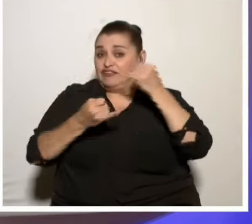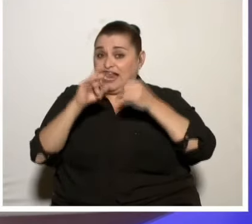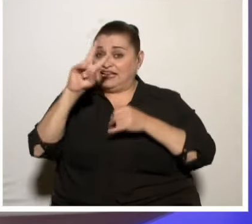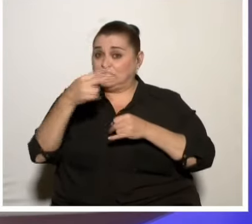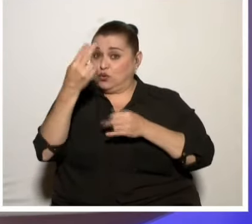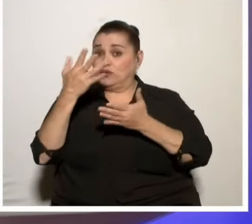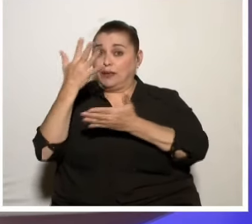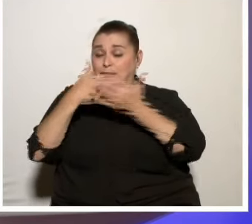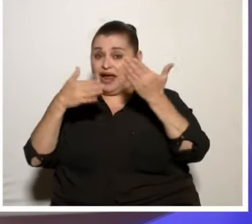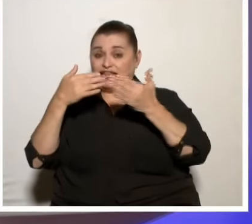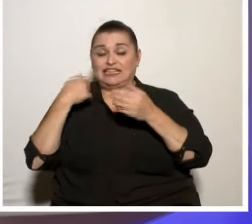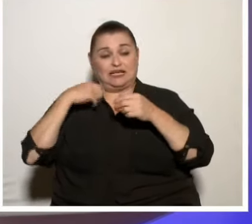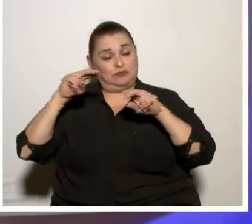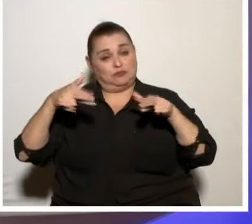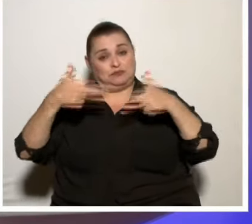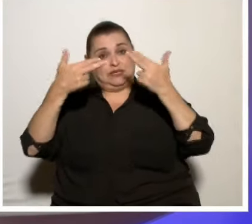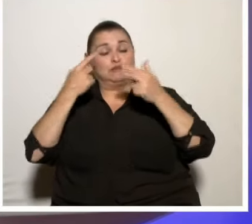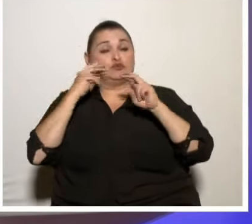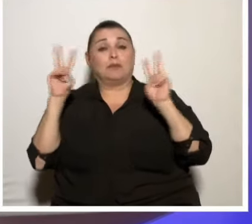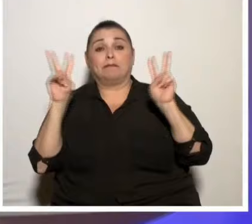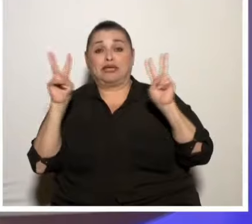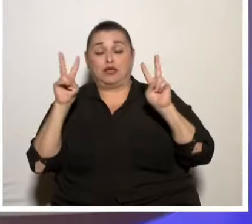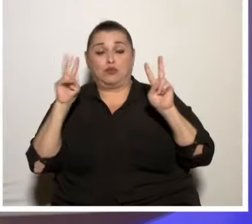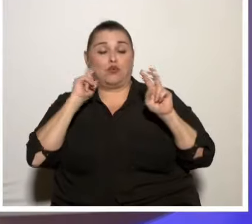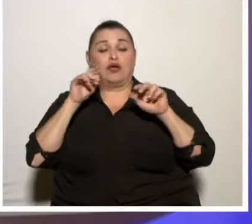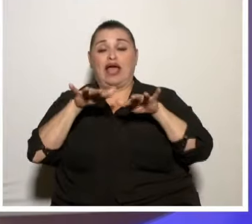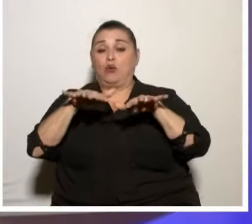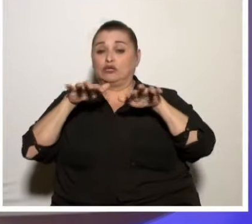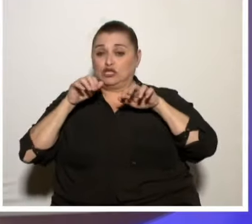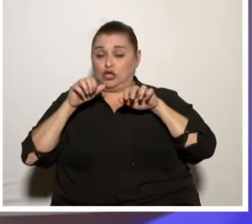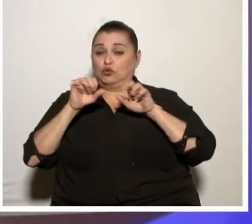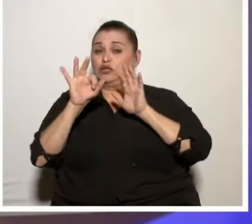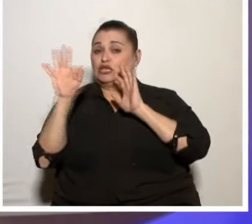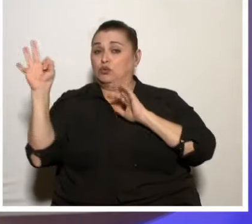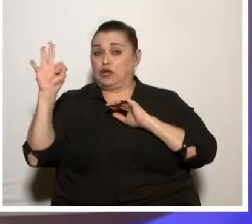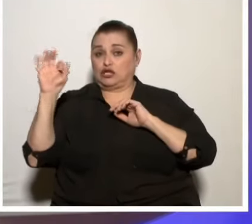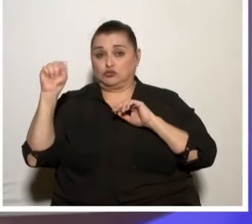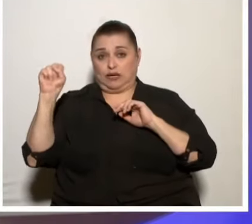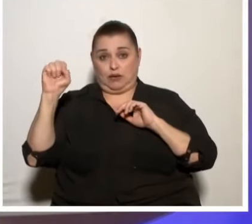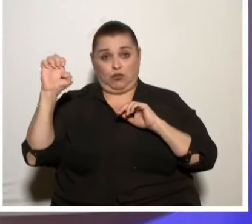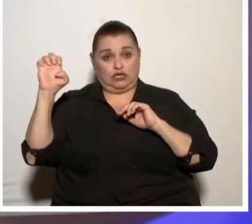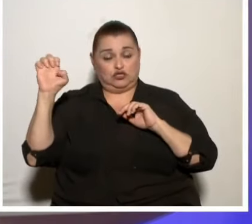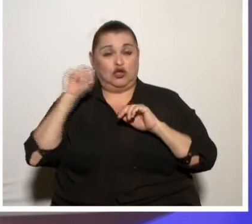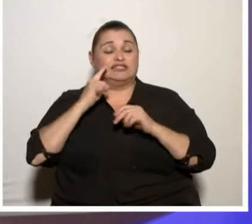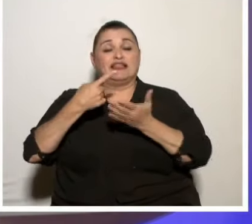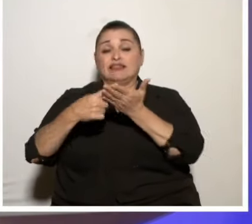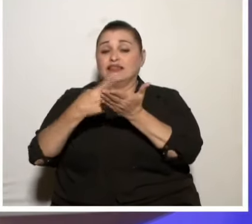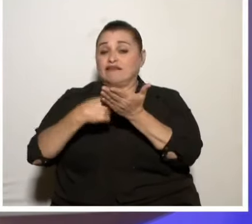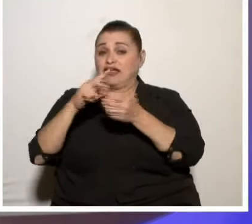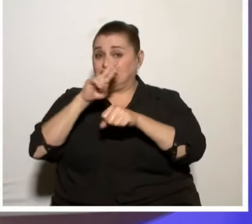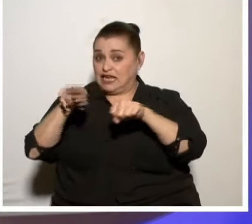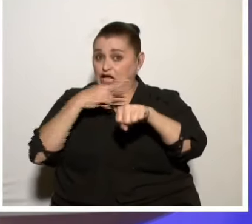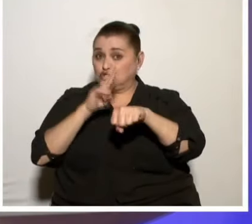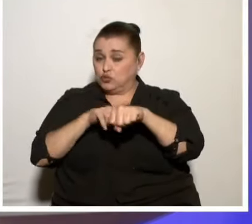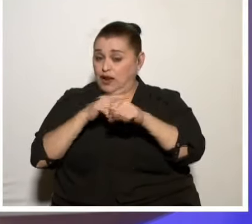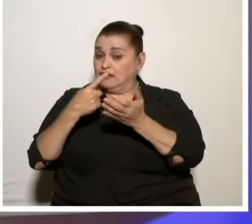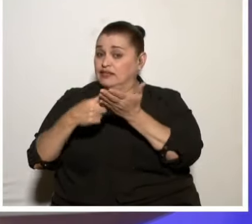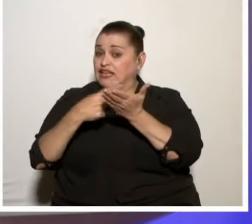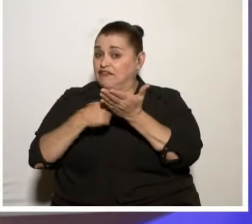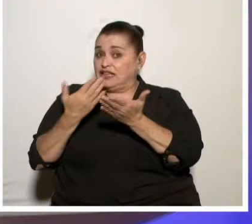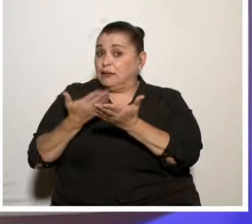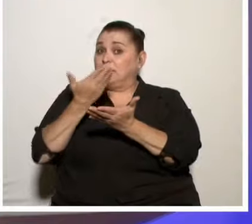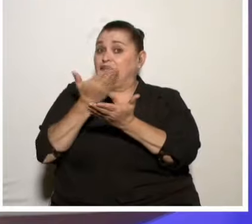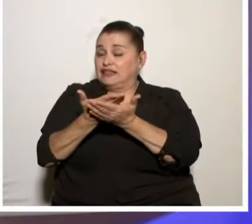Recuerde que estamos transmitiendo en vivo desde el auditorio del Tribunal Supremo de Elecciones en el debate nacional. Un debate que lo que plantea es